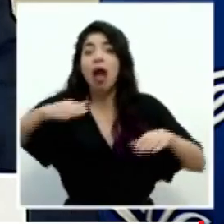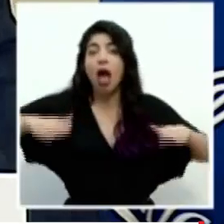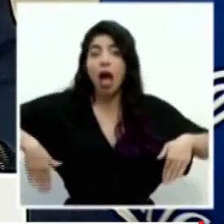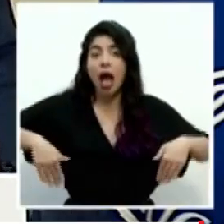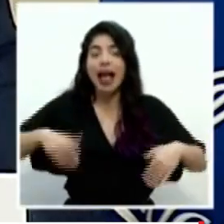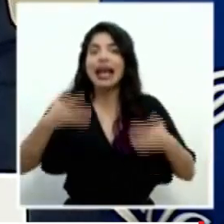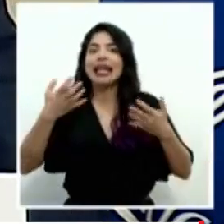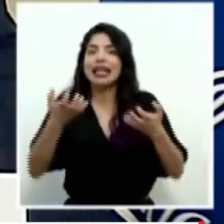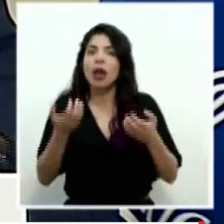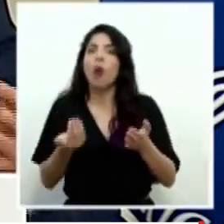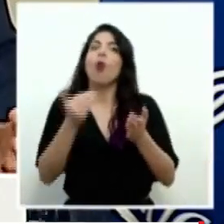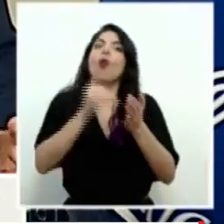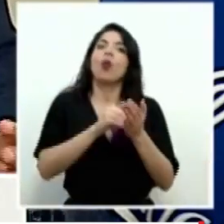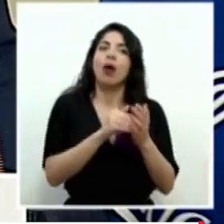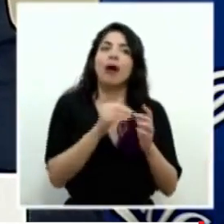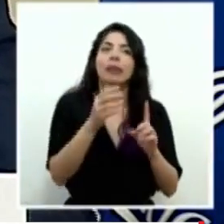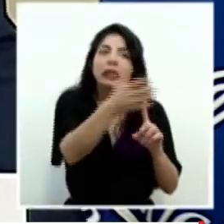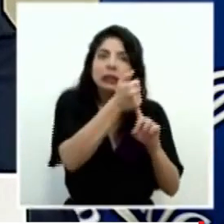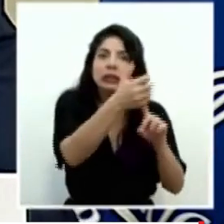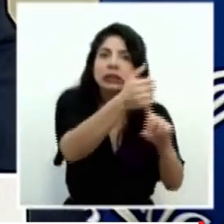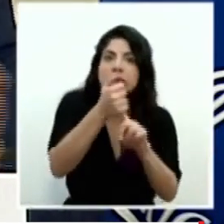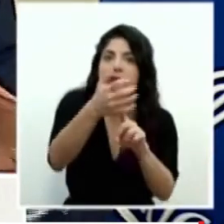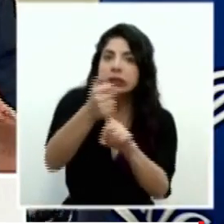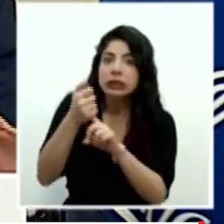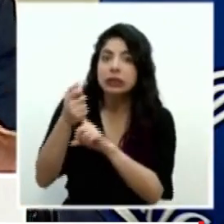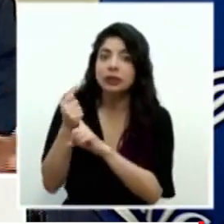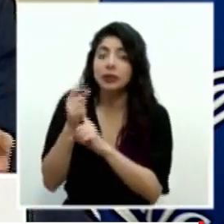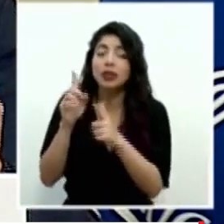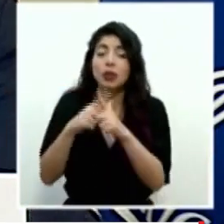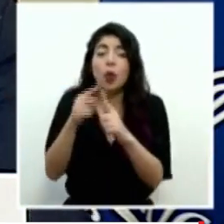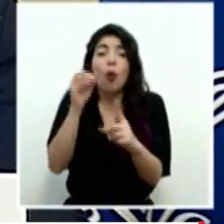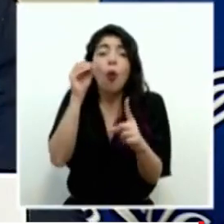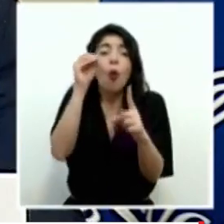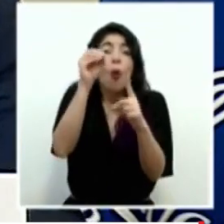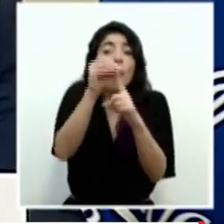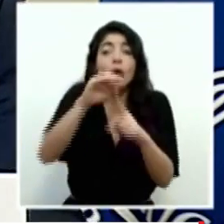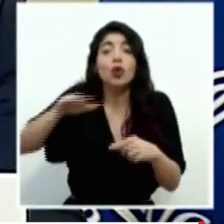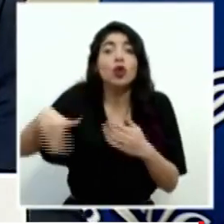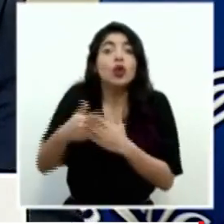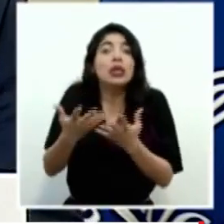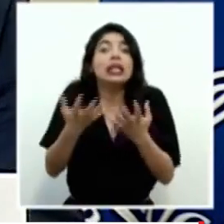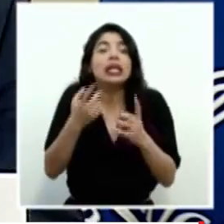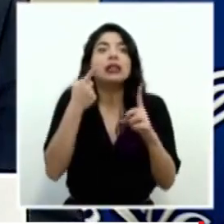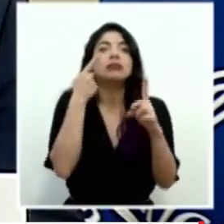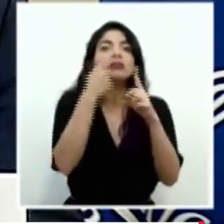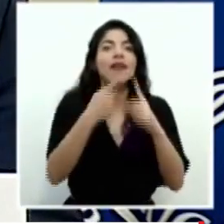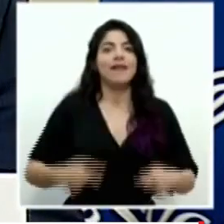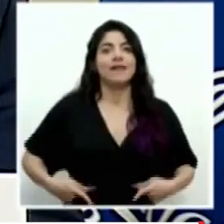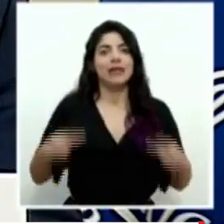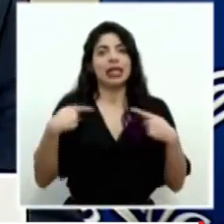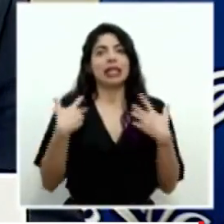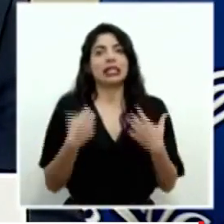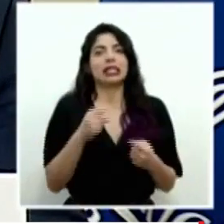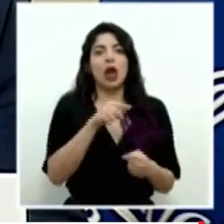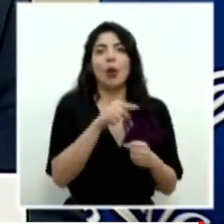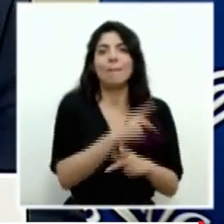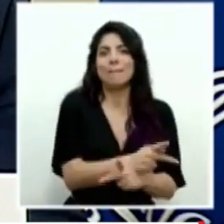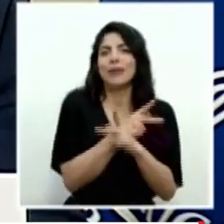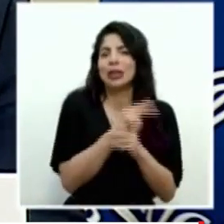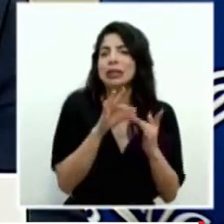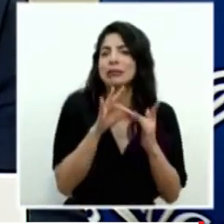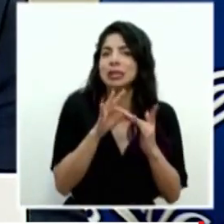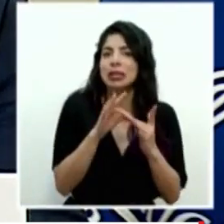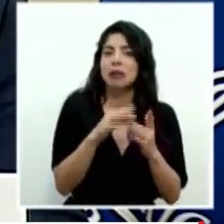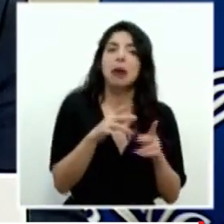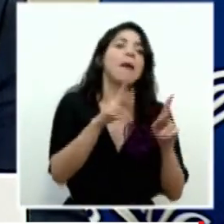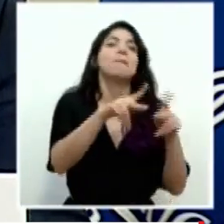que al final la meta última, el objetivo más grande, que yo creo que todos acá defendemos, es la vida y la salud de forma directa, que la gente, como indico,